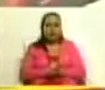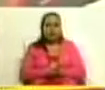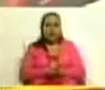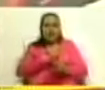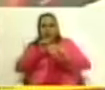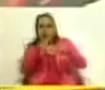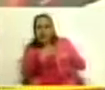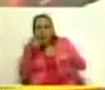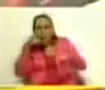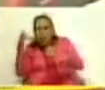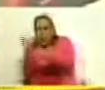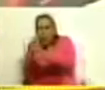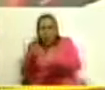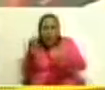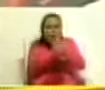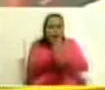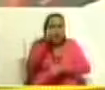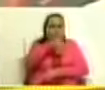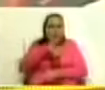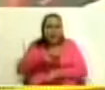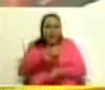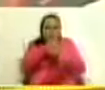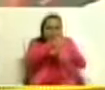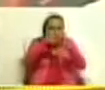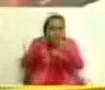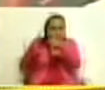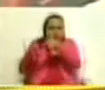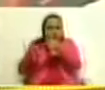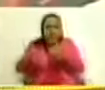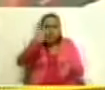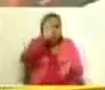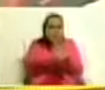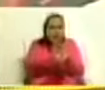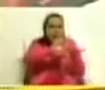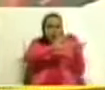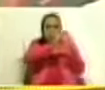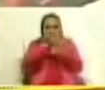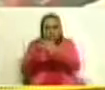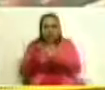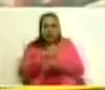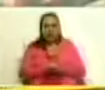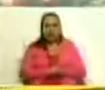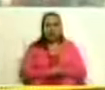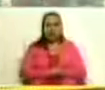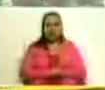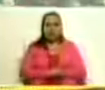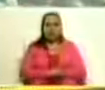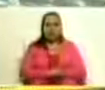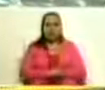Comenzaron a cazar al pueblo en ciudades, barrios.